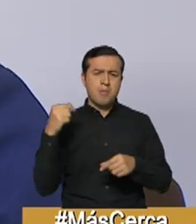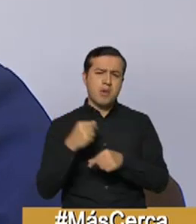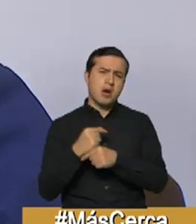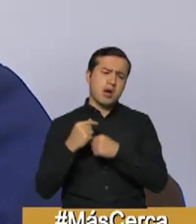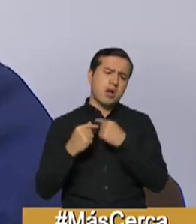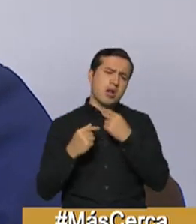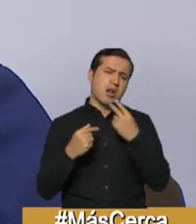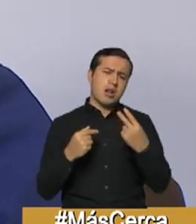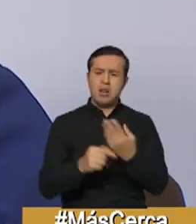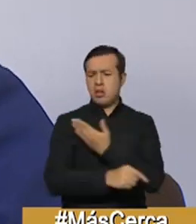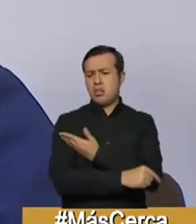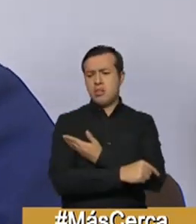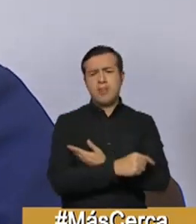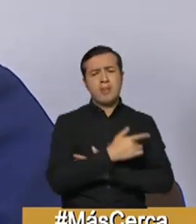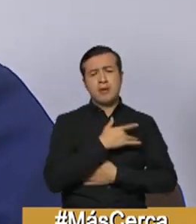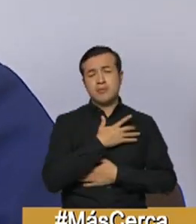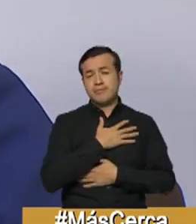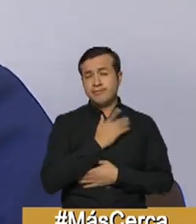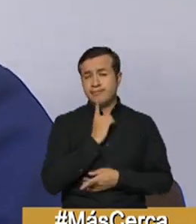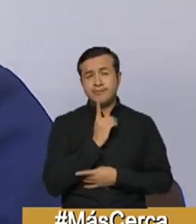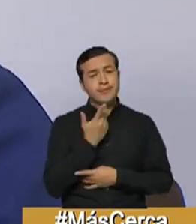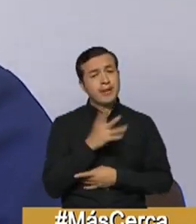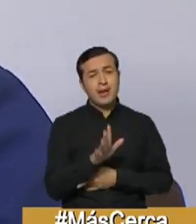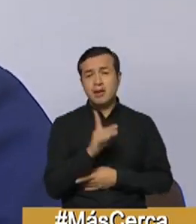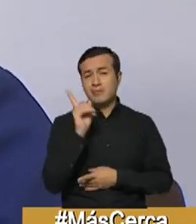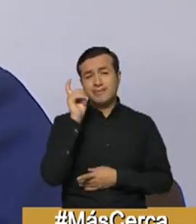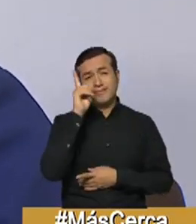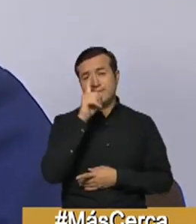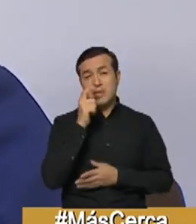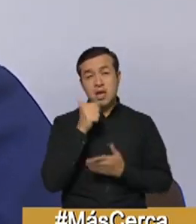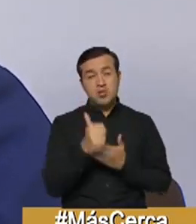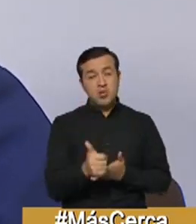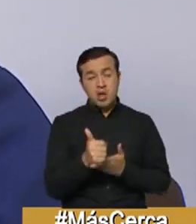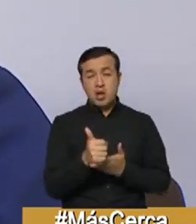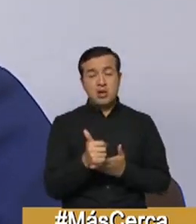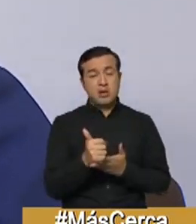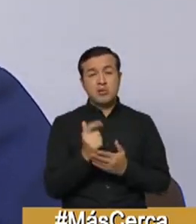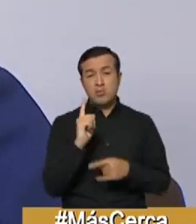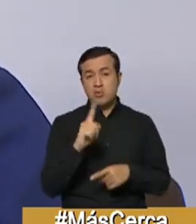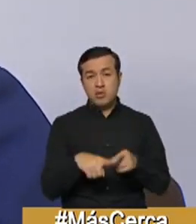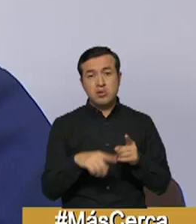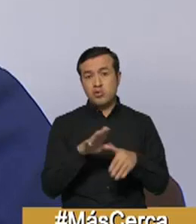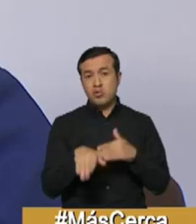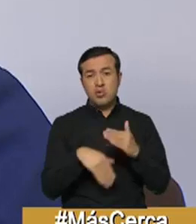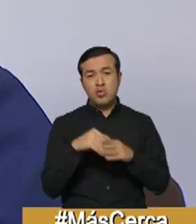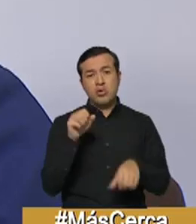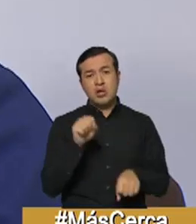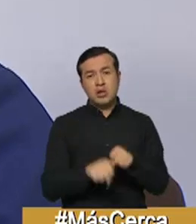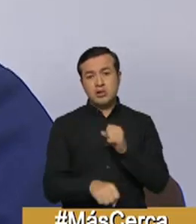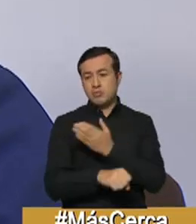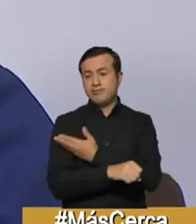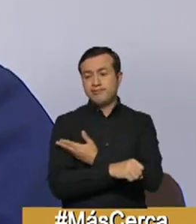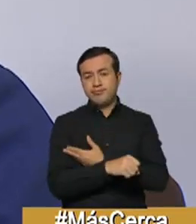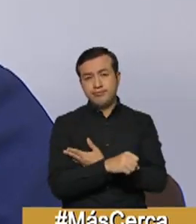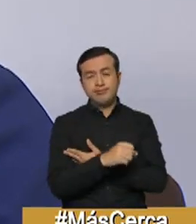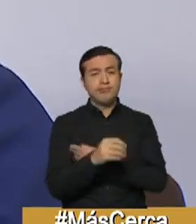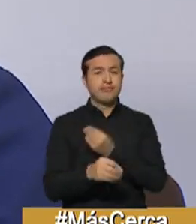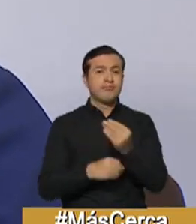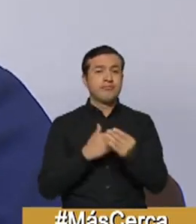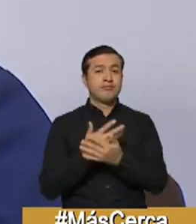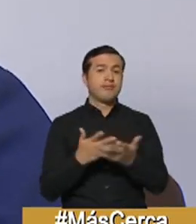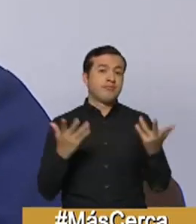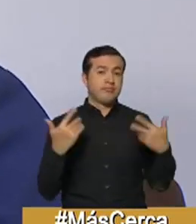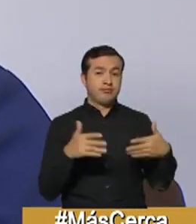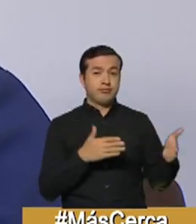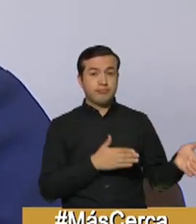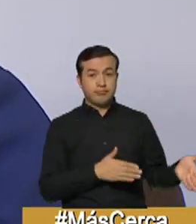y lastimosamente, como digo, ya no había nada que hacer con su miembro. Estaba totalmente destruido. Que si es que